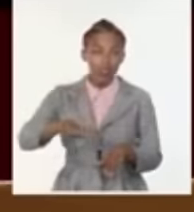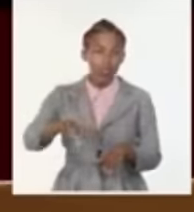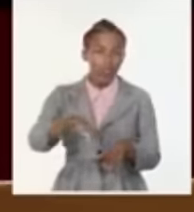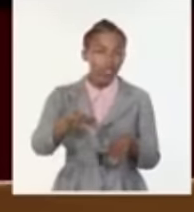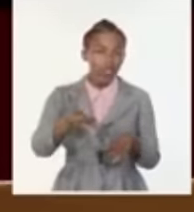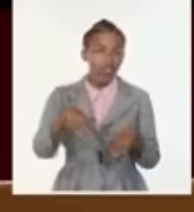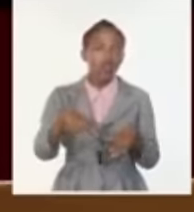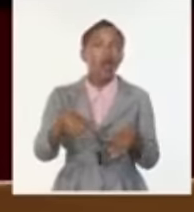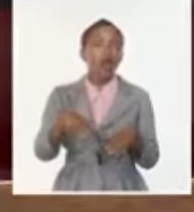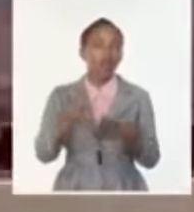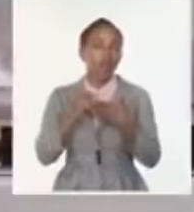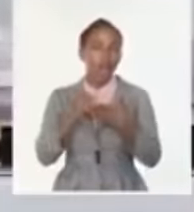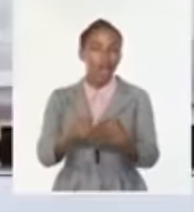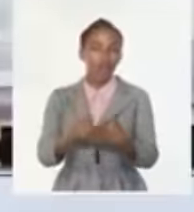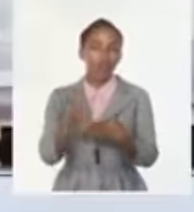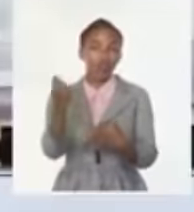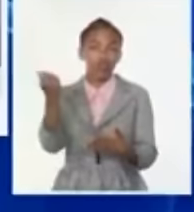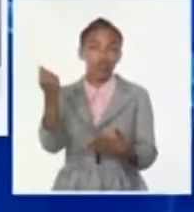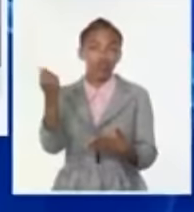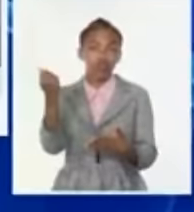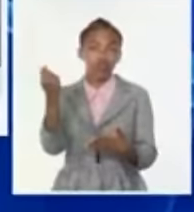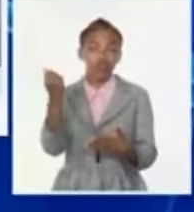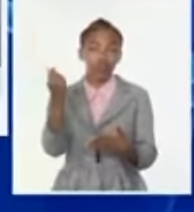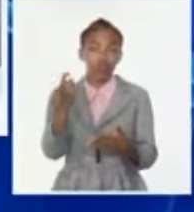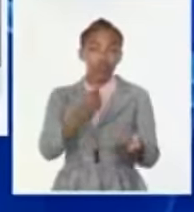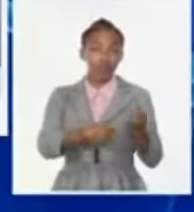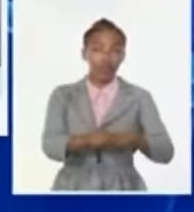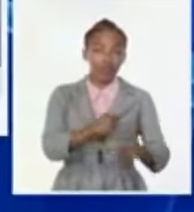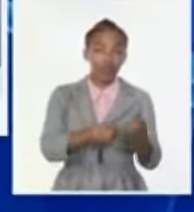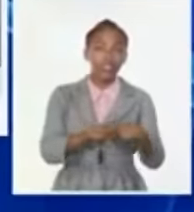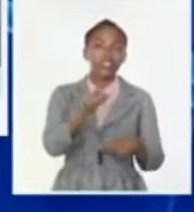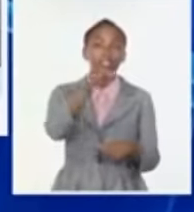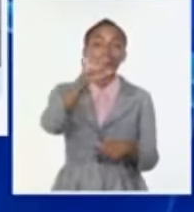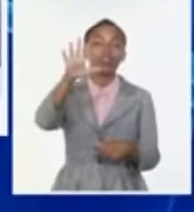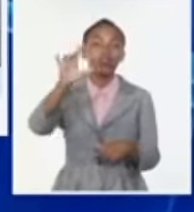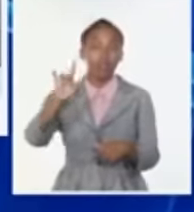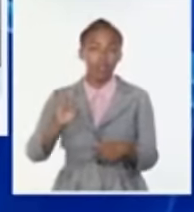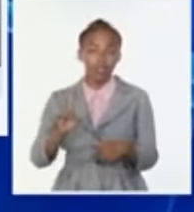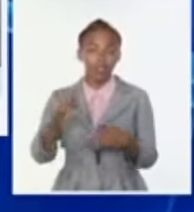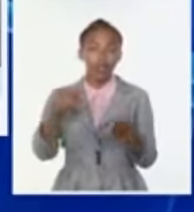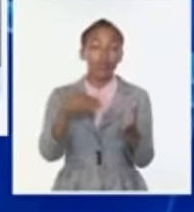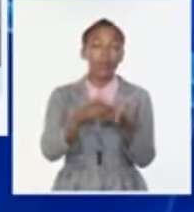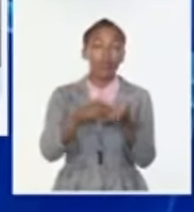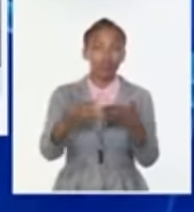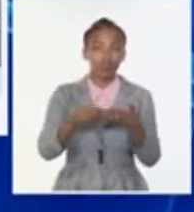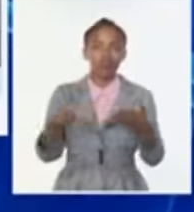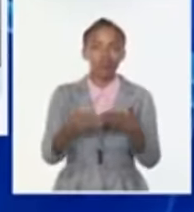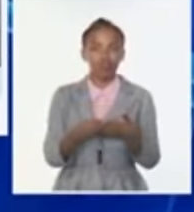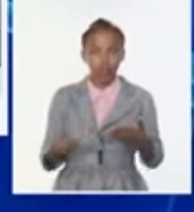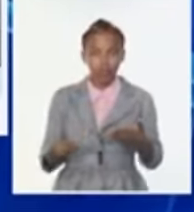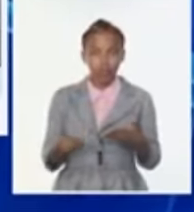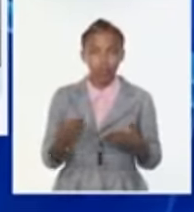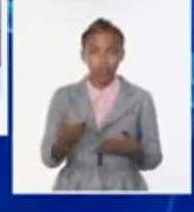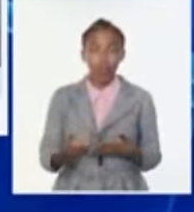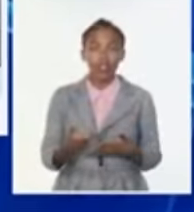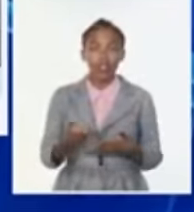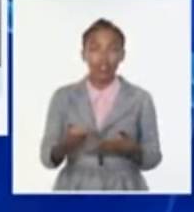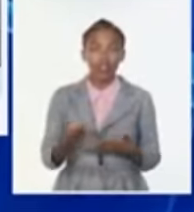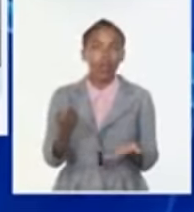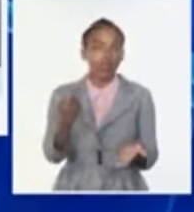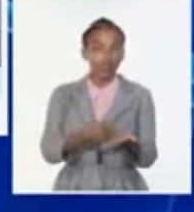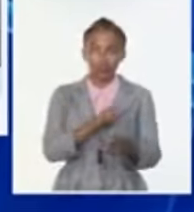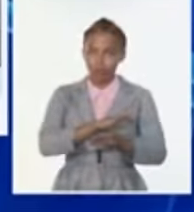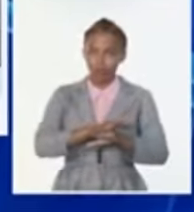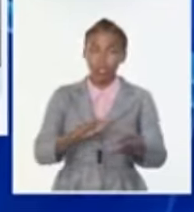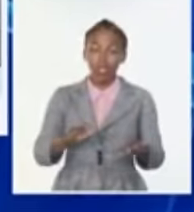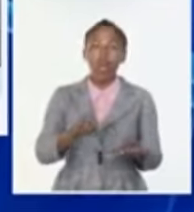han permitido recaudar unos 159 mil millones de pesos que ya están cobrados, un 10%